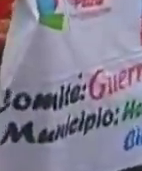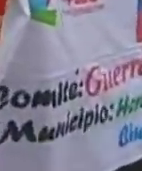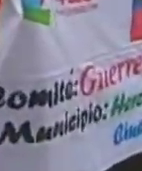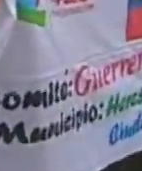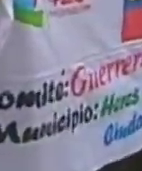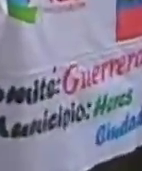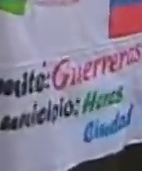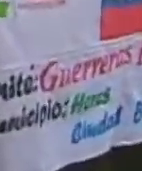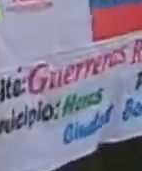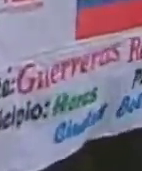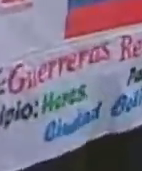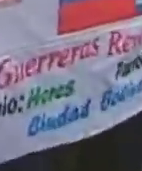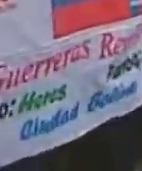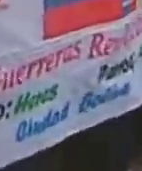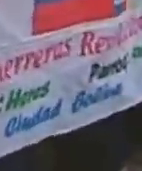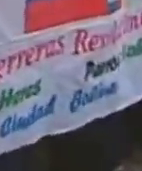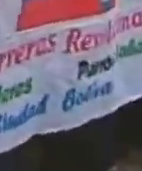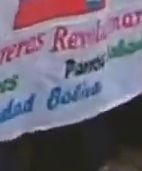¡Que viva Bolívar!